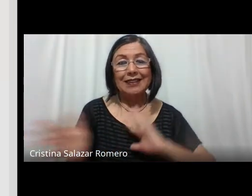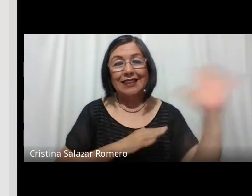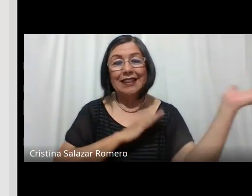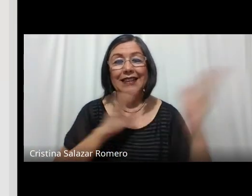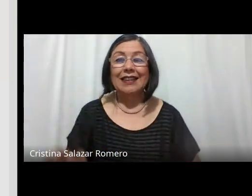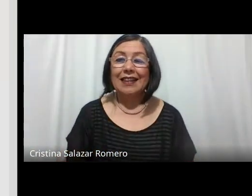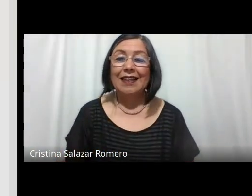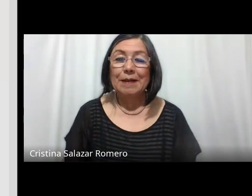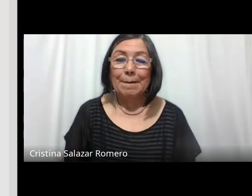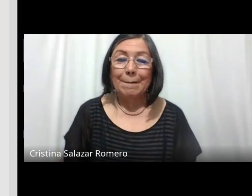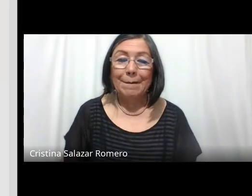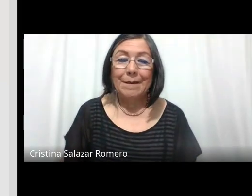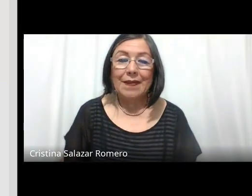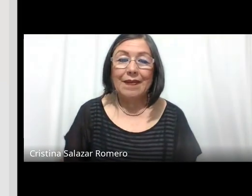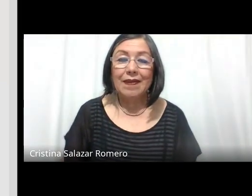para cerrar